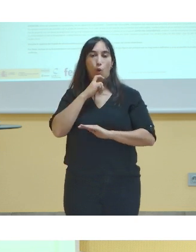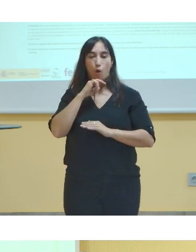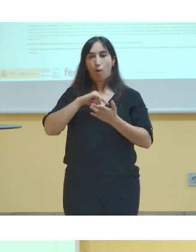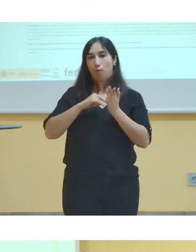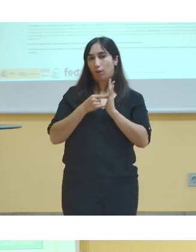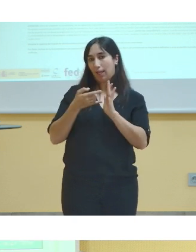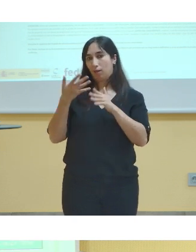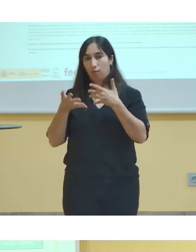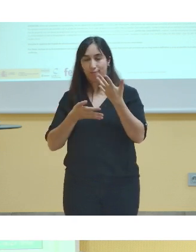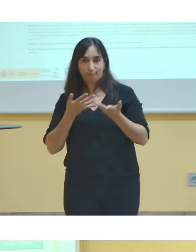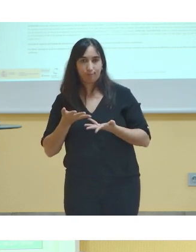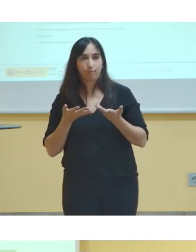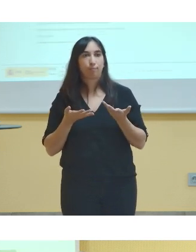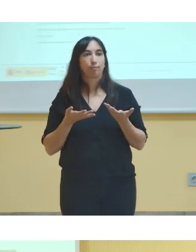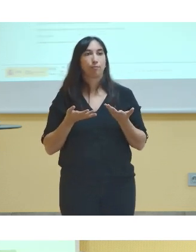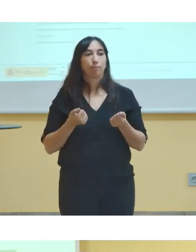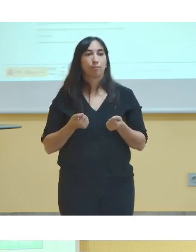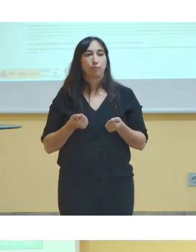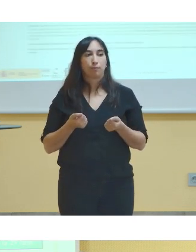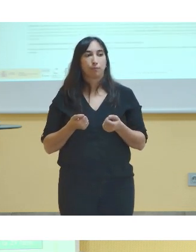del proyecto.